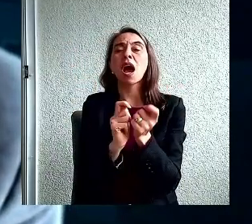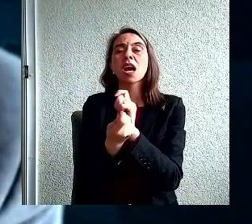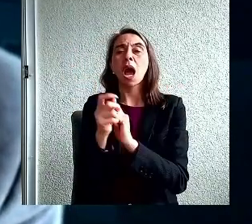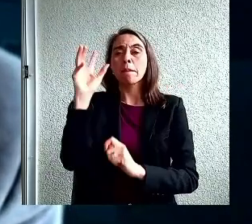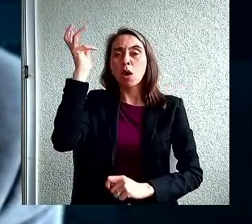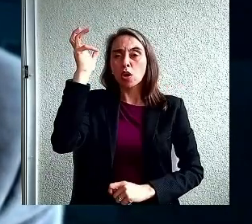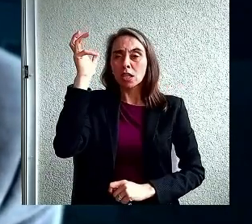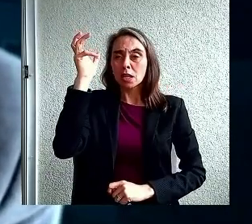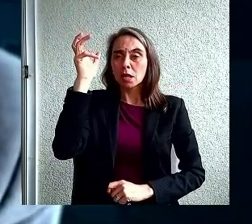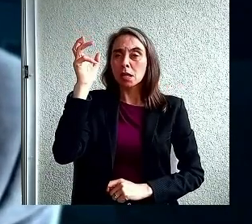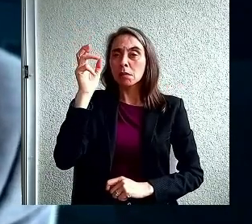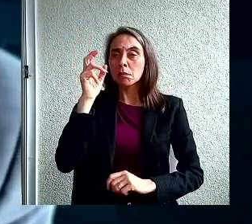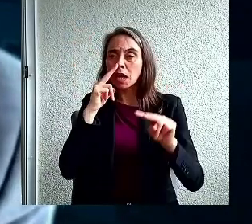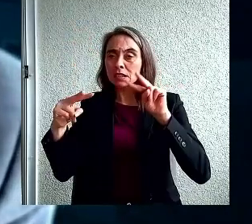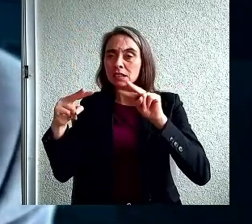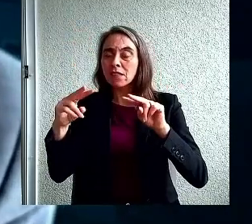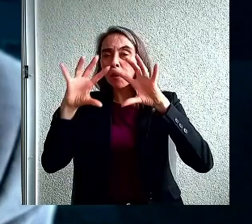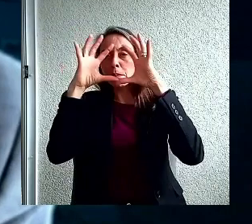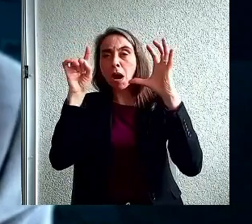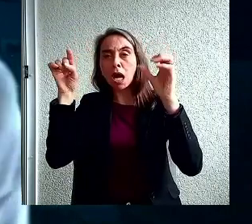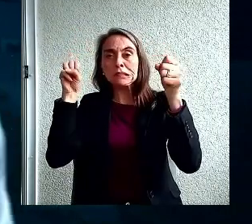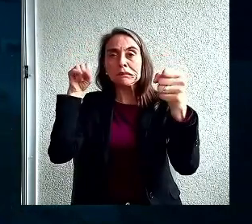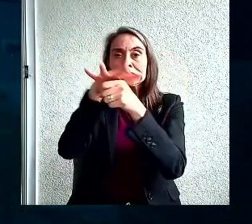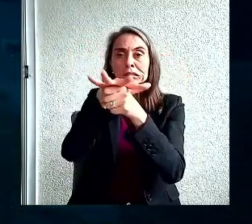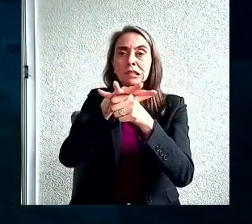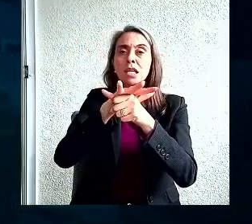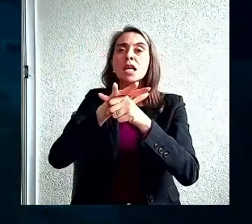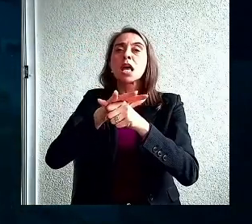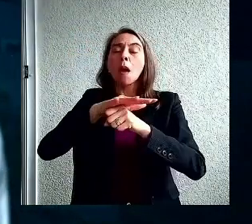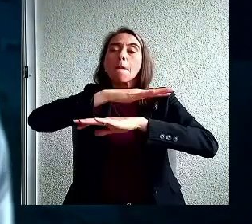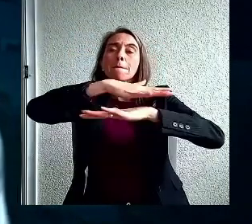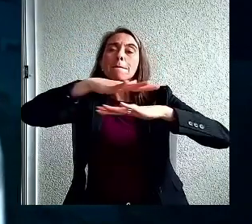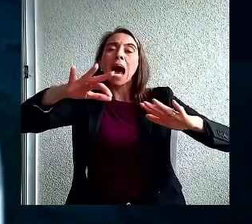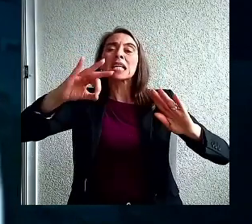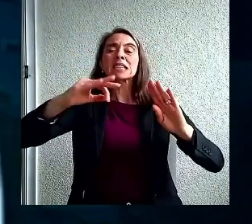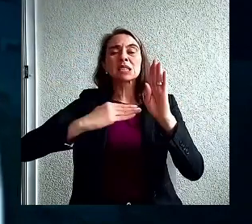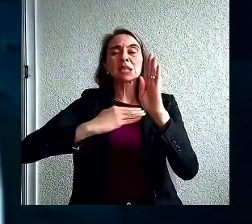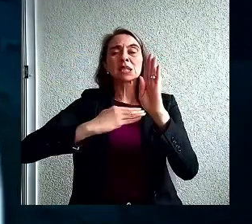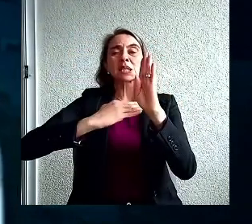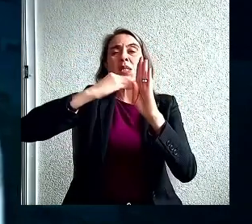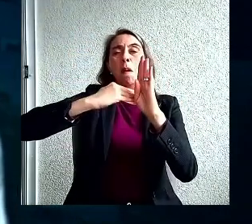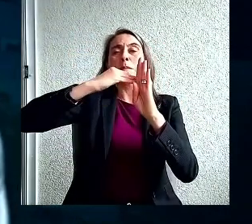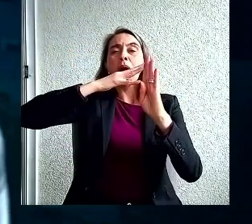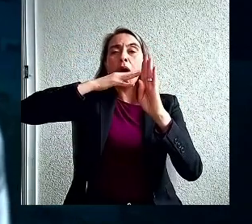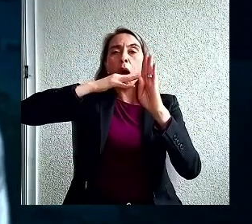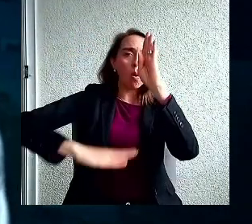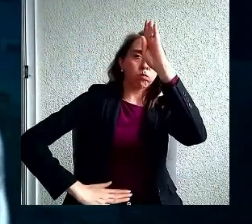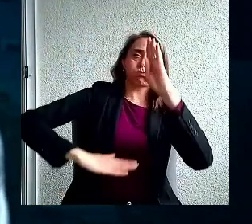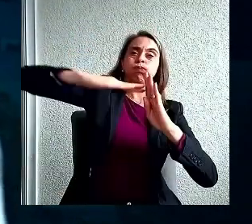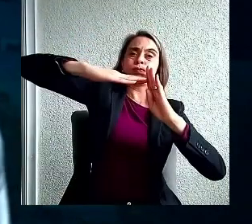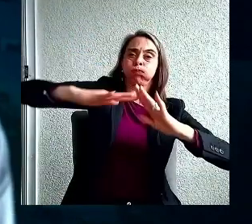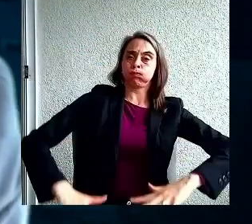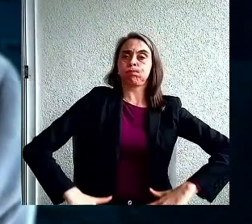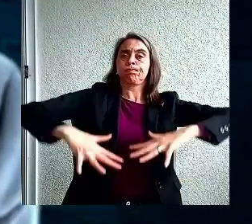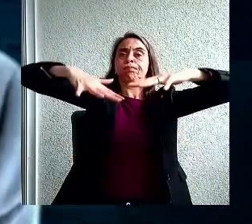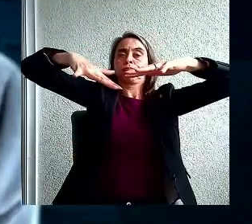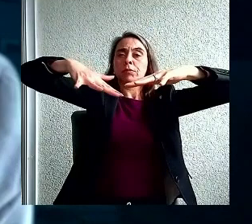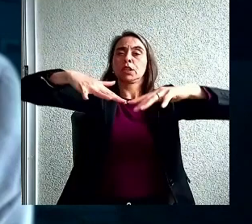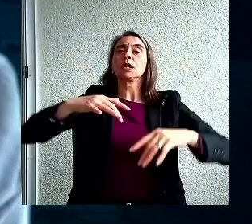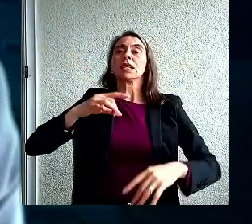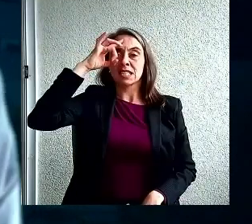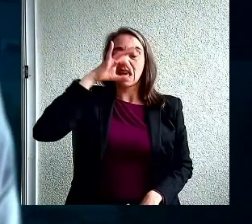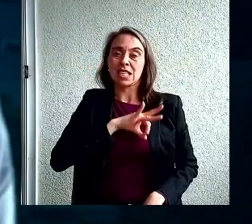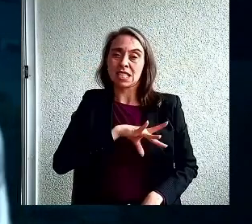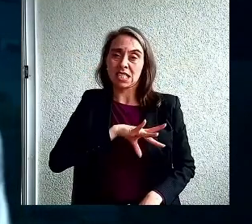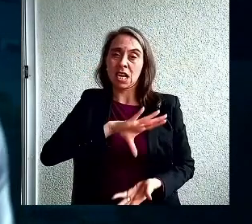se sabe de que Chile va a ser uno de los países más afectados en temas de desertificación, incendios